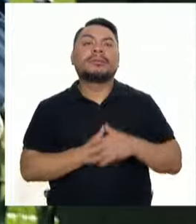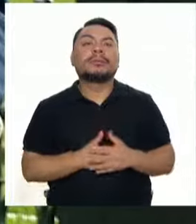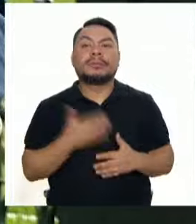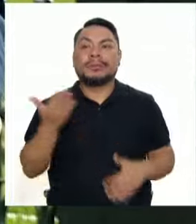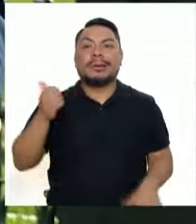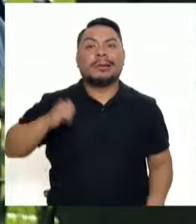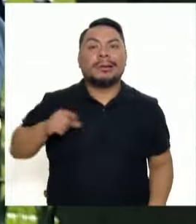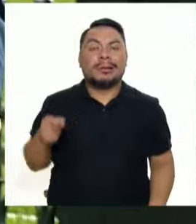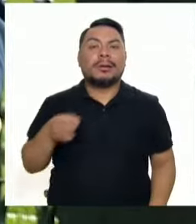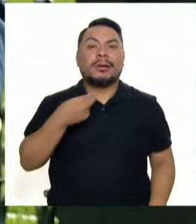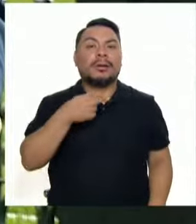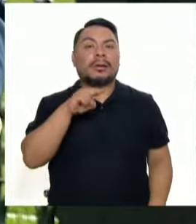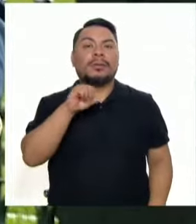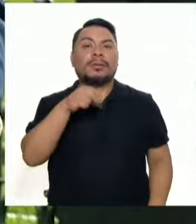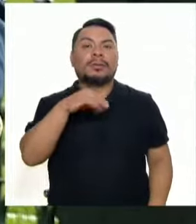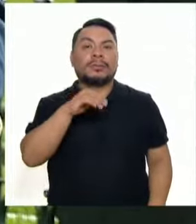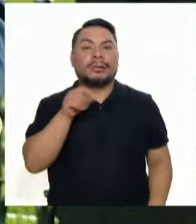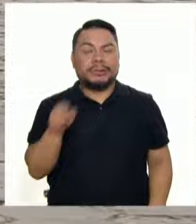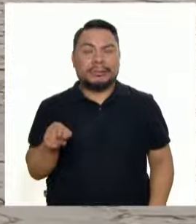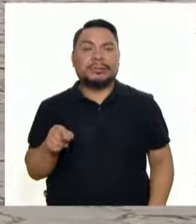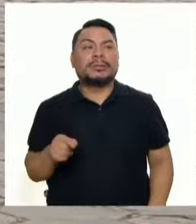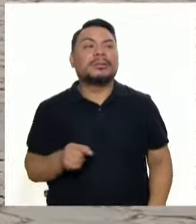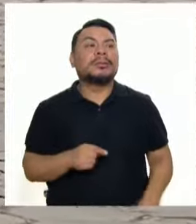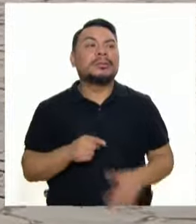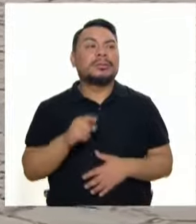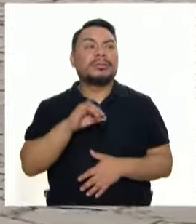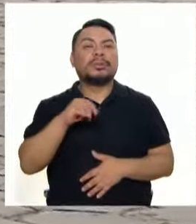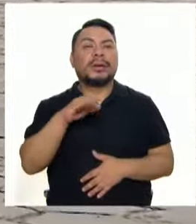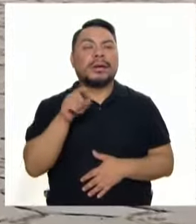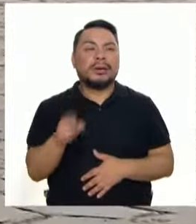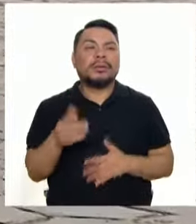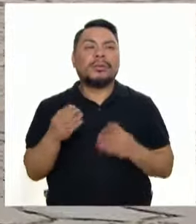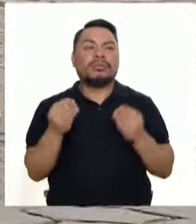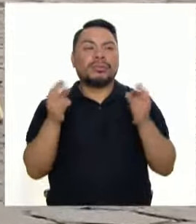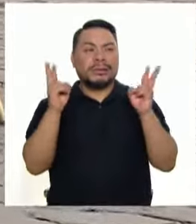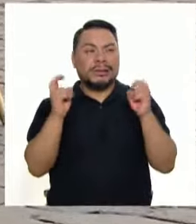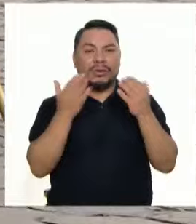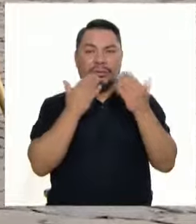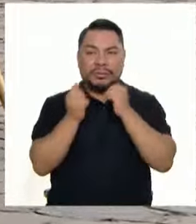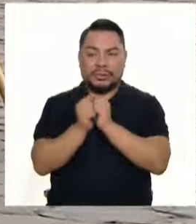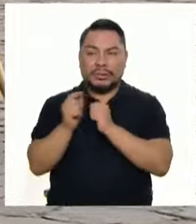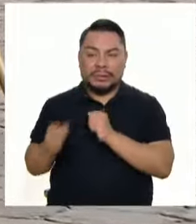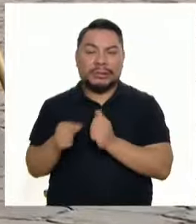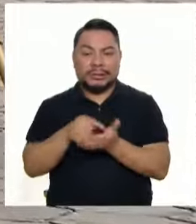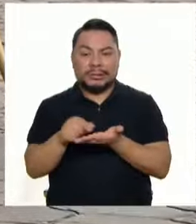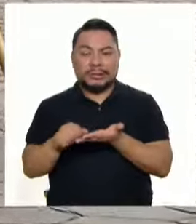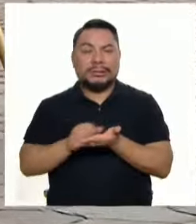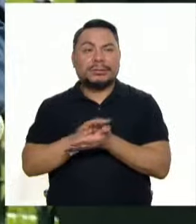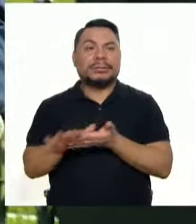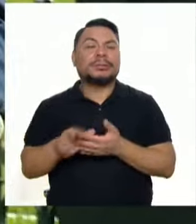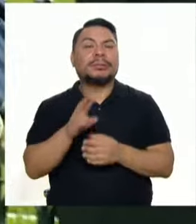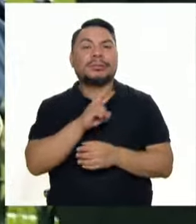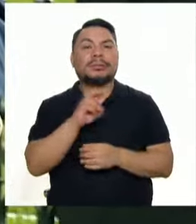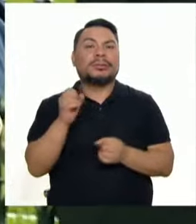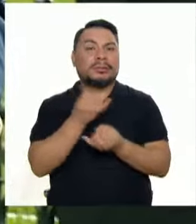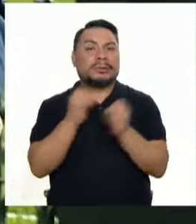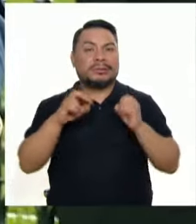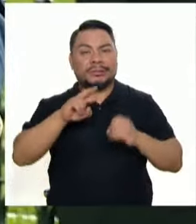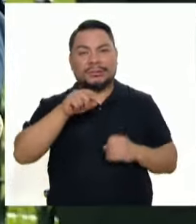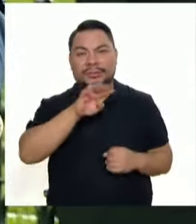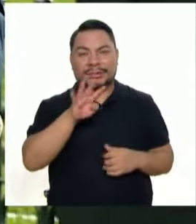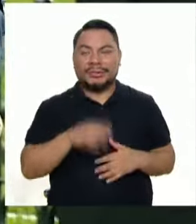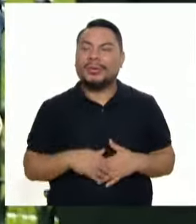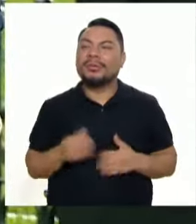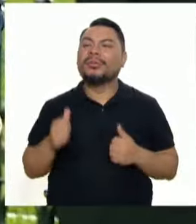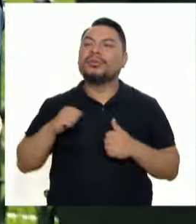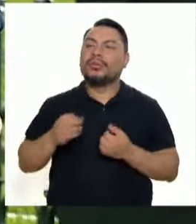el alcalde de Huamanga, Juan Carlos Arango, porque hay muchos temas que conversar con él, pero sobre todo la Semana Santa del Bicentenario 2024. Alcalde,